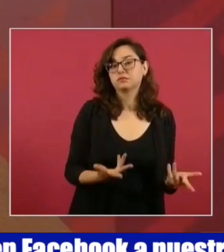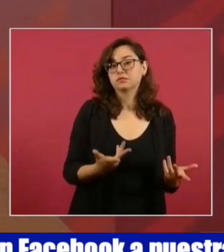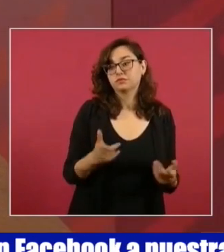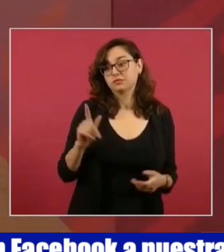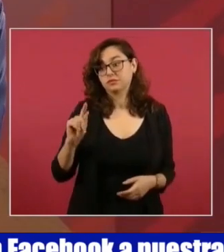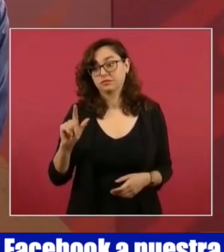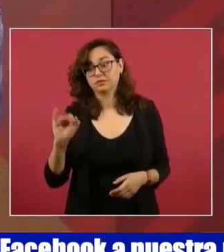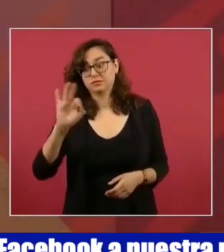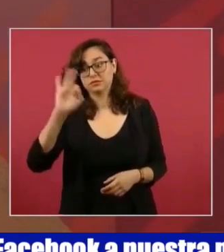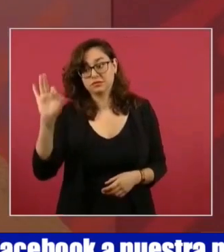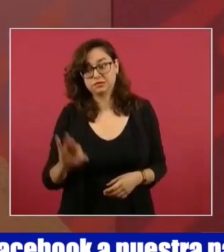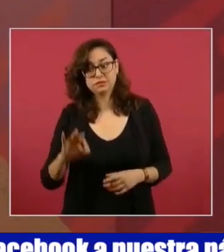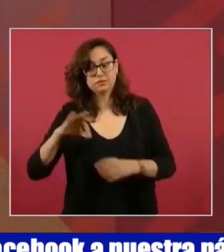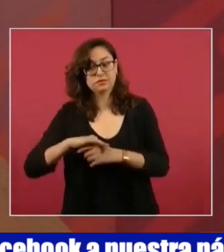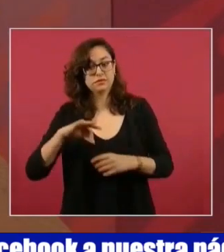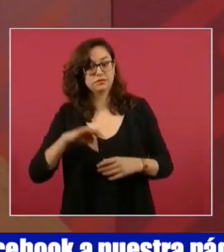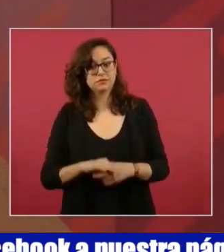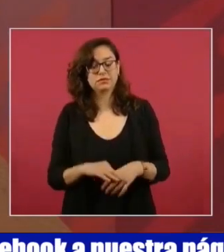Cuando pasa